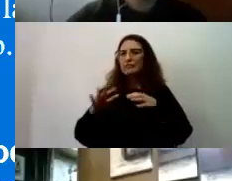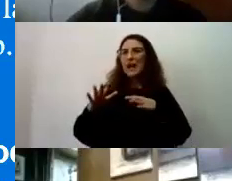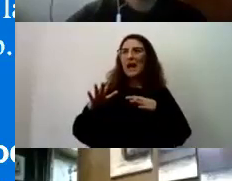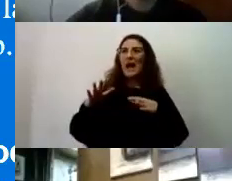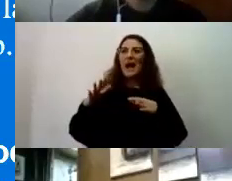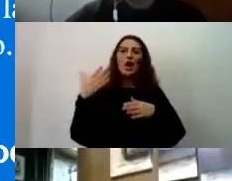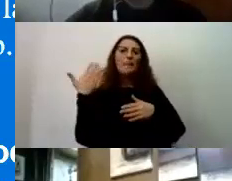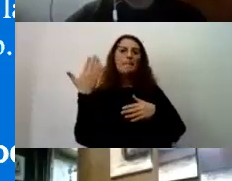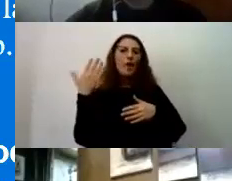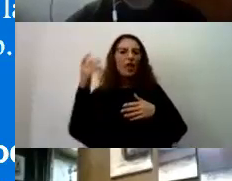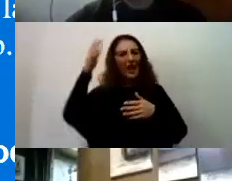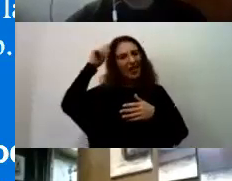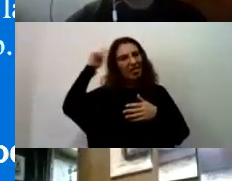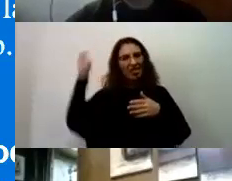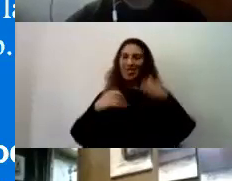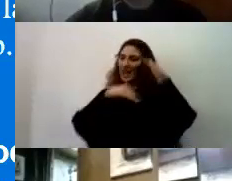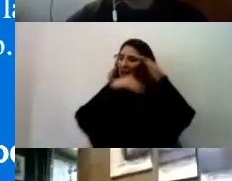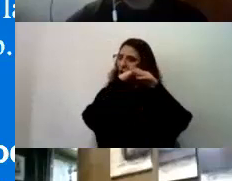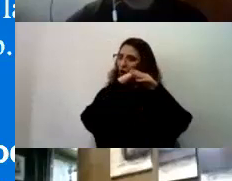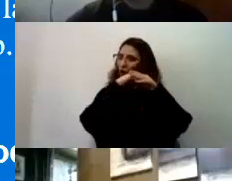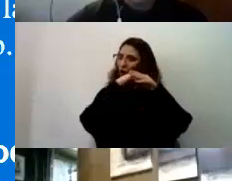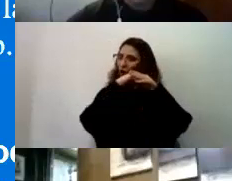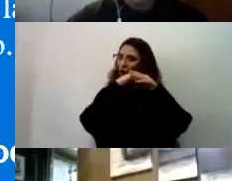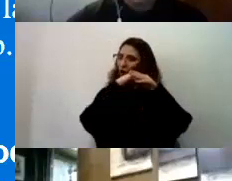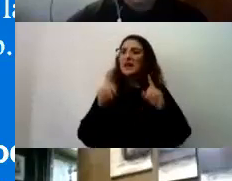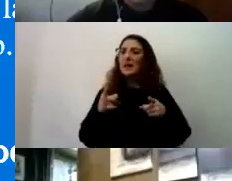temas relacionados con actos eleccionarios.